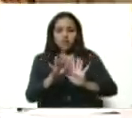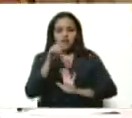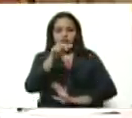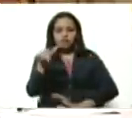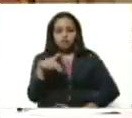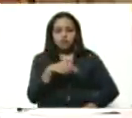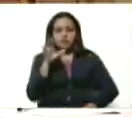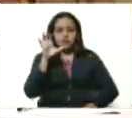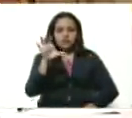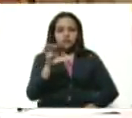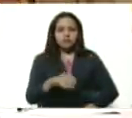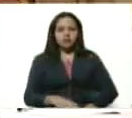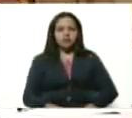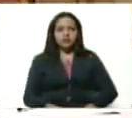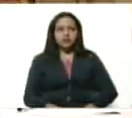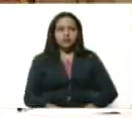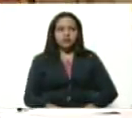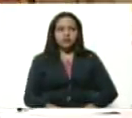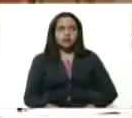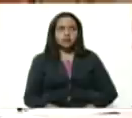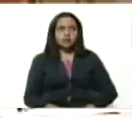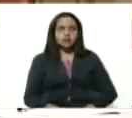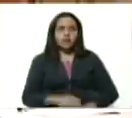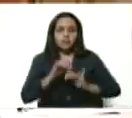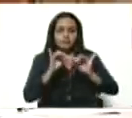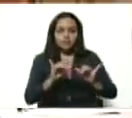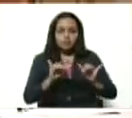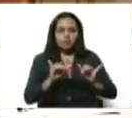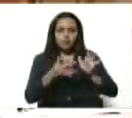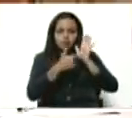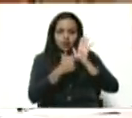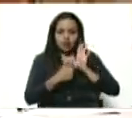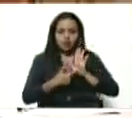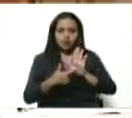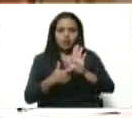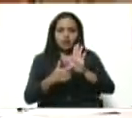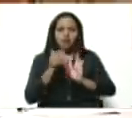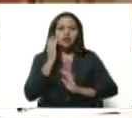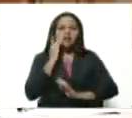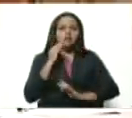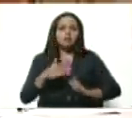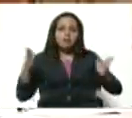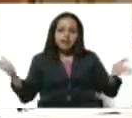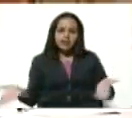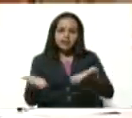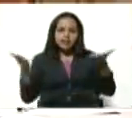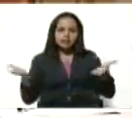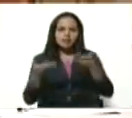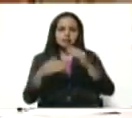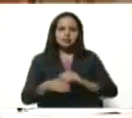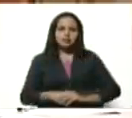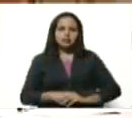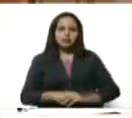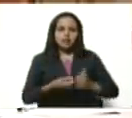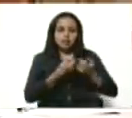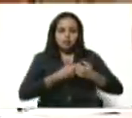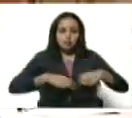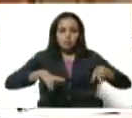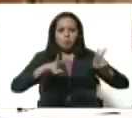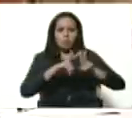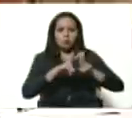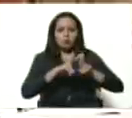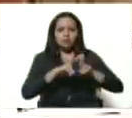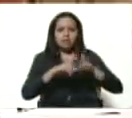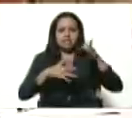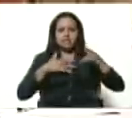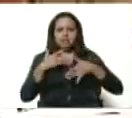nuestra paz y sirva su ejemplo para animar la moral de todos los profesionales de la